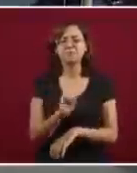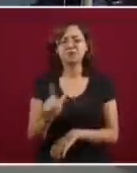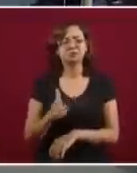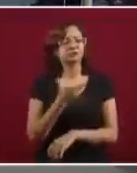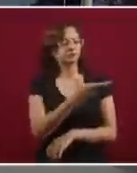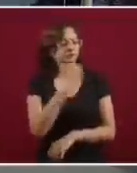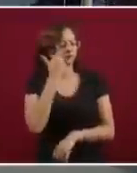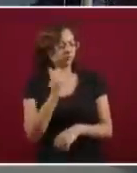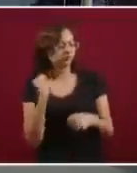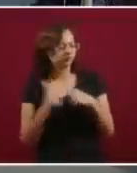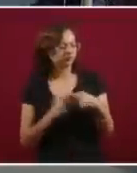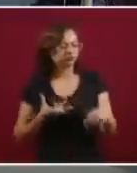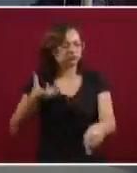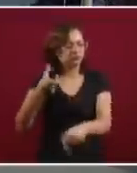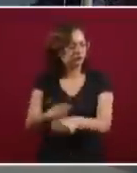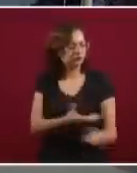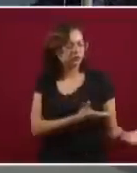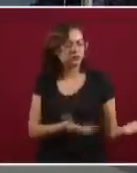quieras